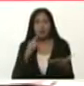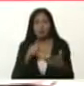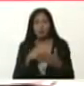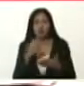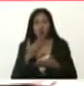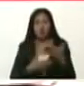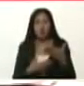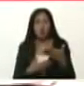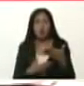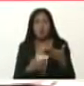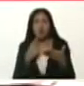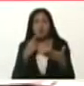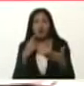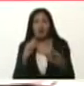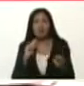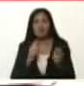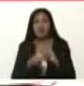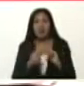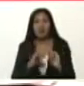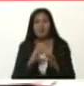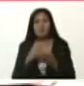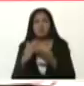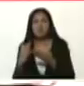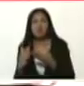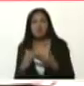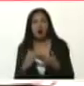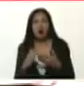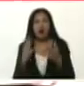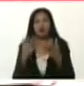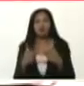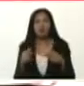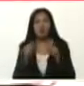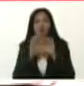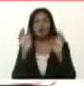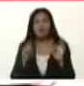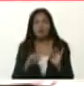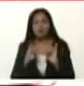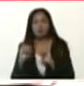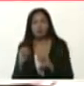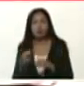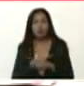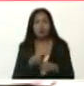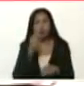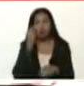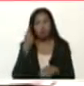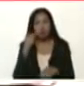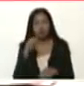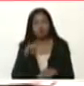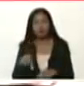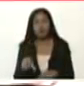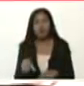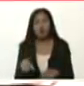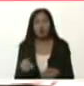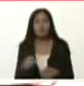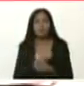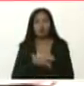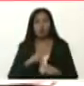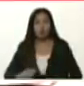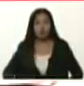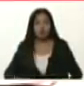cuenta, bueno, para transferir un conjunto de industrias a los gobernadores del Estado portuguesa,